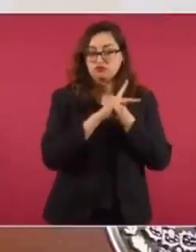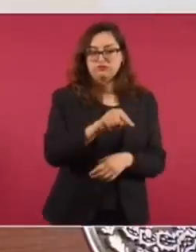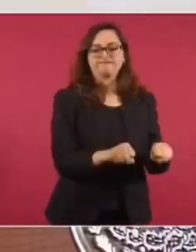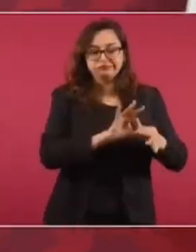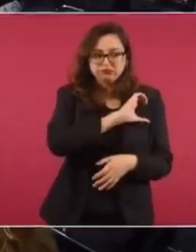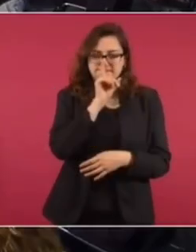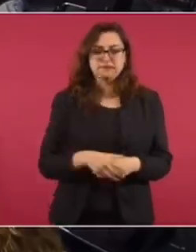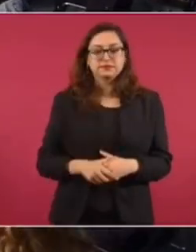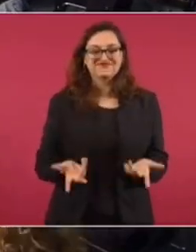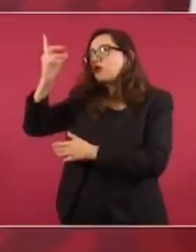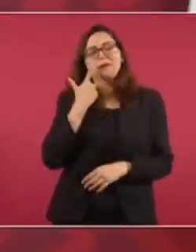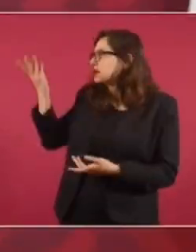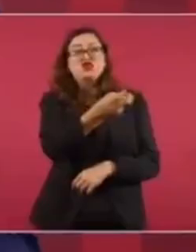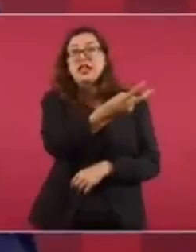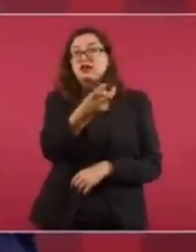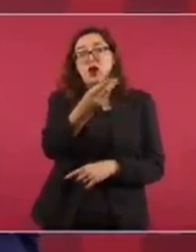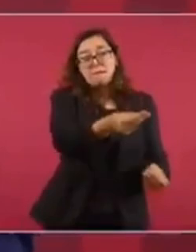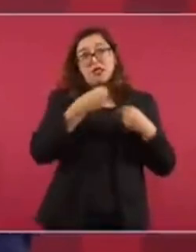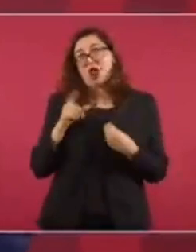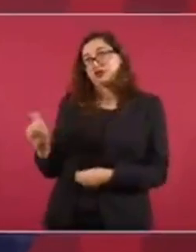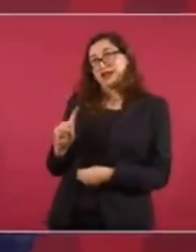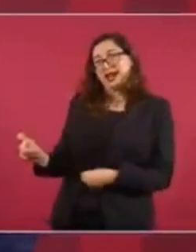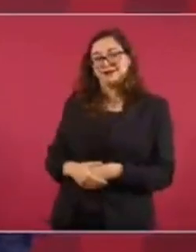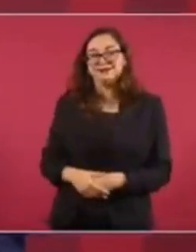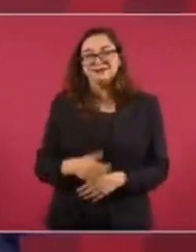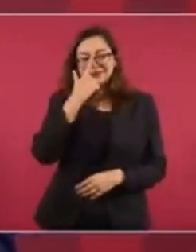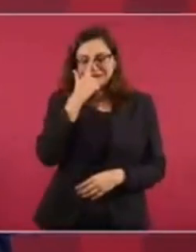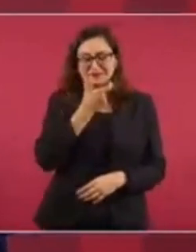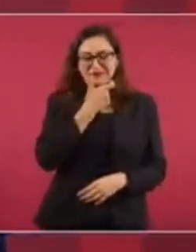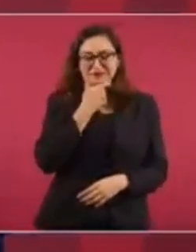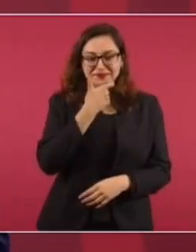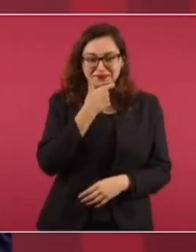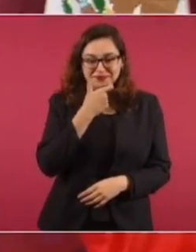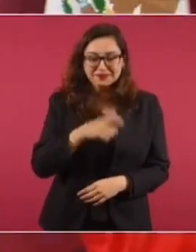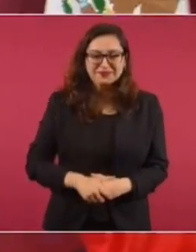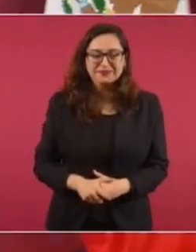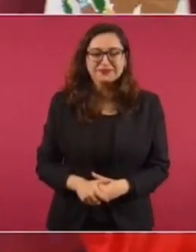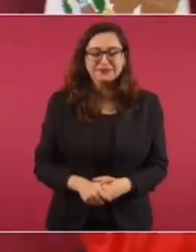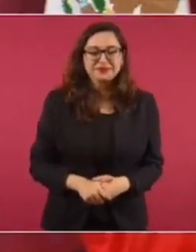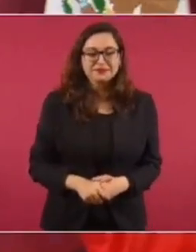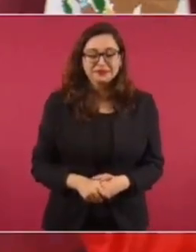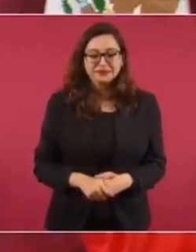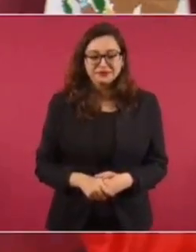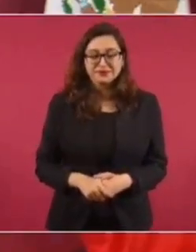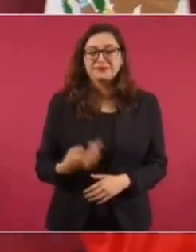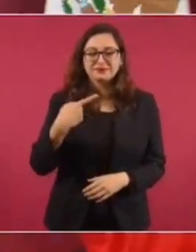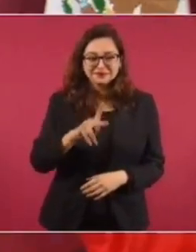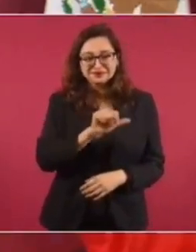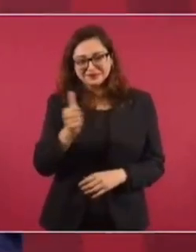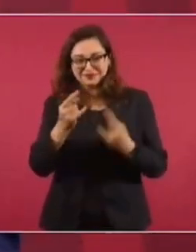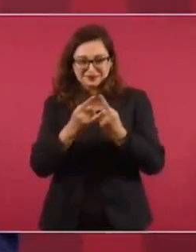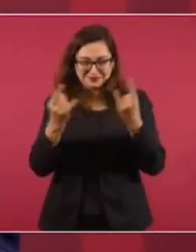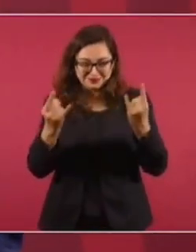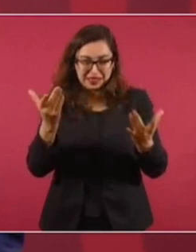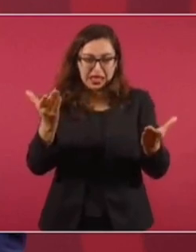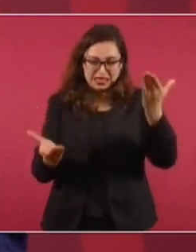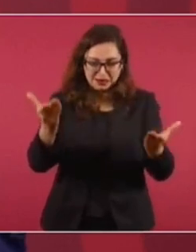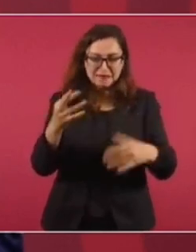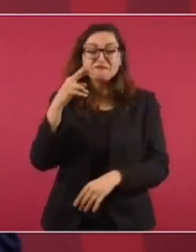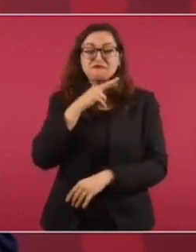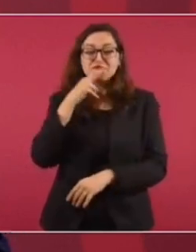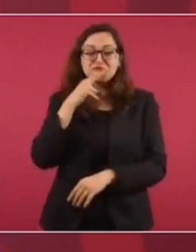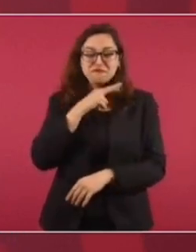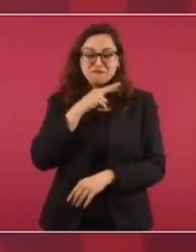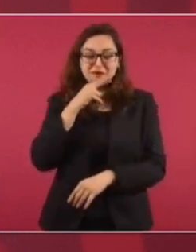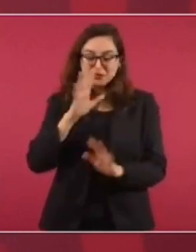Una eternidad más tarde. Bueno, presidente. Pero les voy a contar otra para equilibrar. Rápido, rápido. Porque